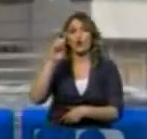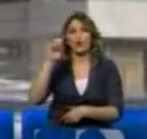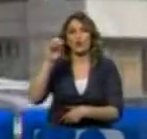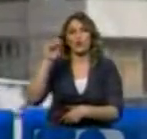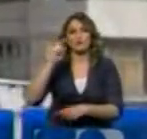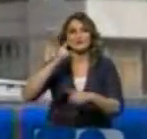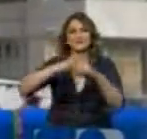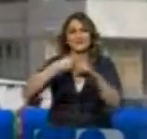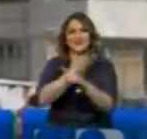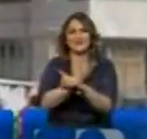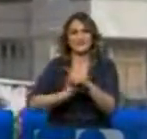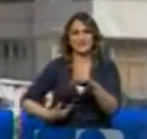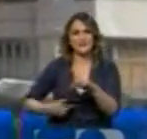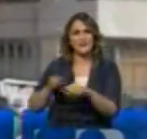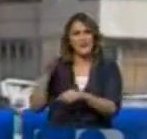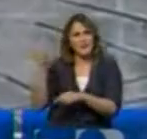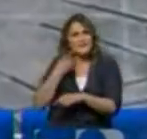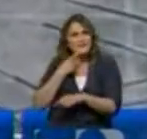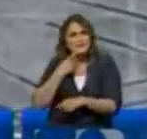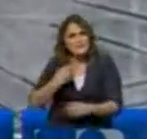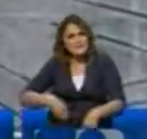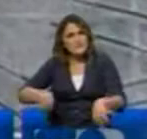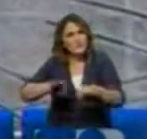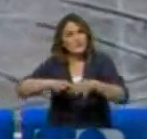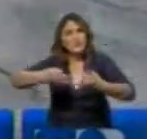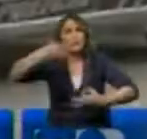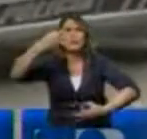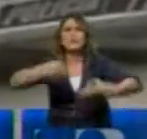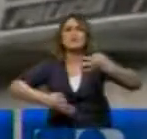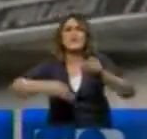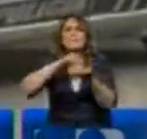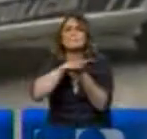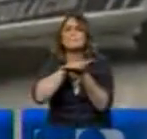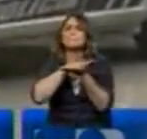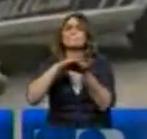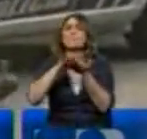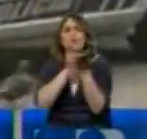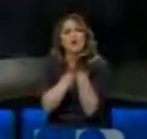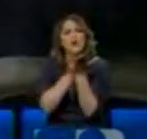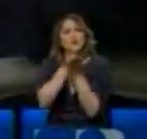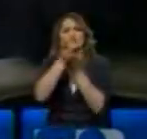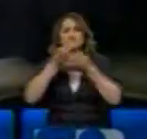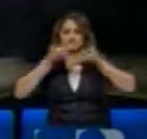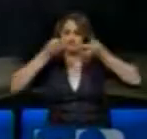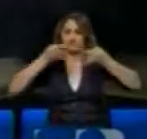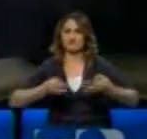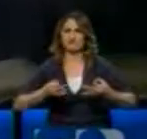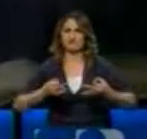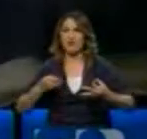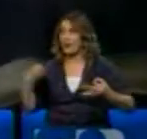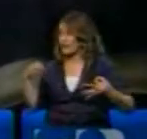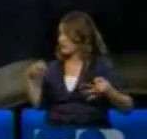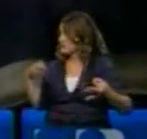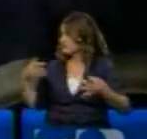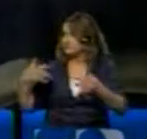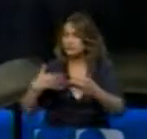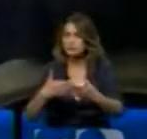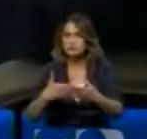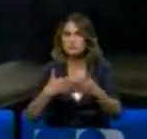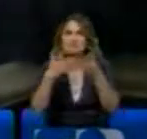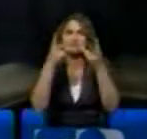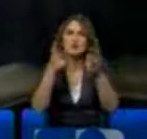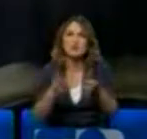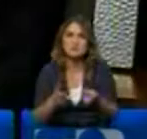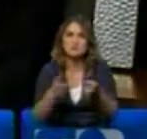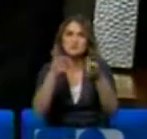se iba a inaugurar la justicia en el país. Un interrogante que, a pesar de los años, sigue vigente y ahora mucho más, afirma el penalista